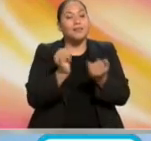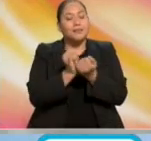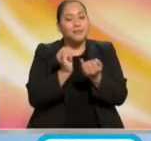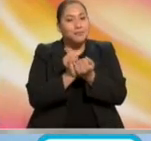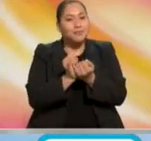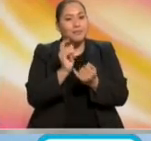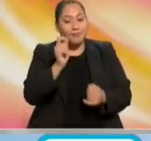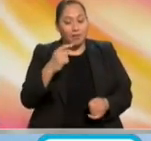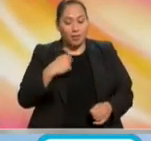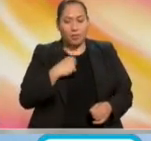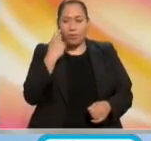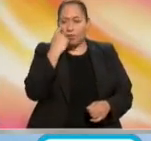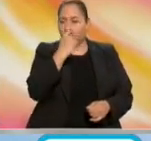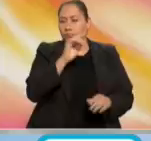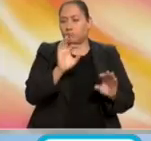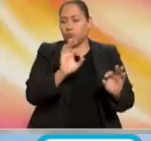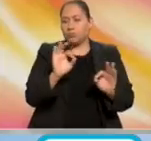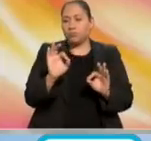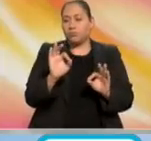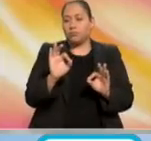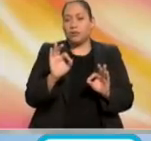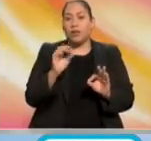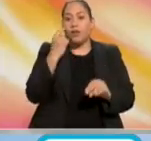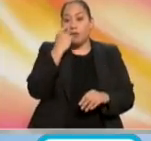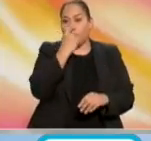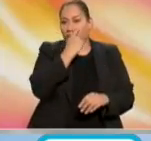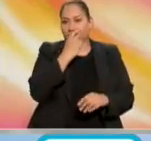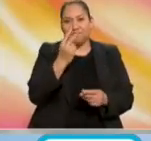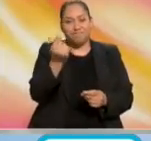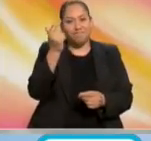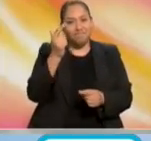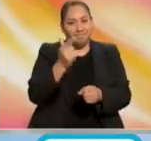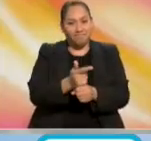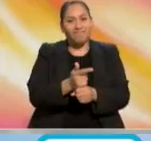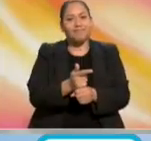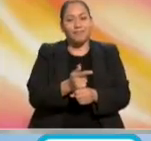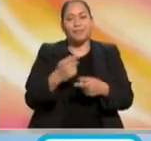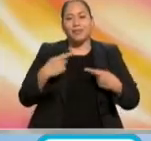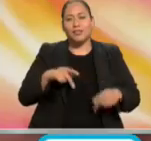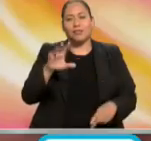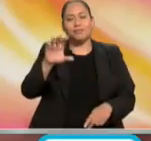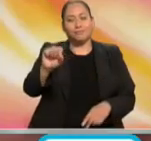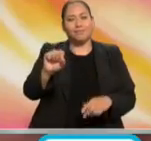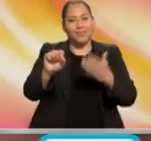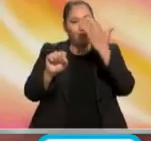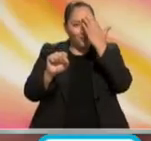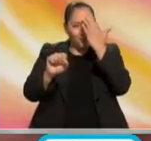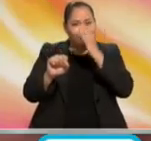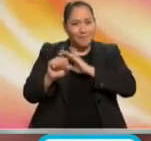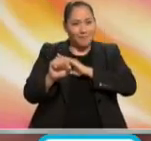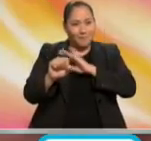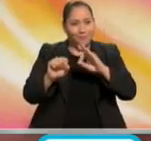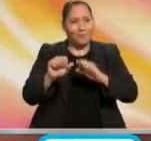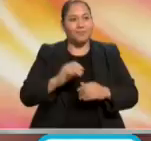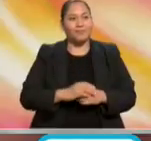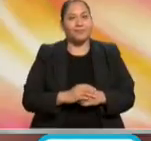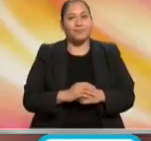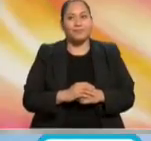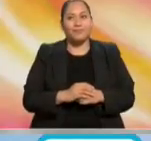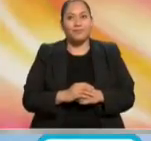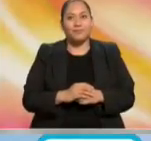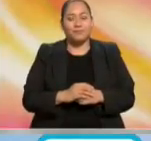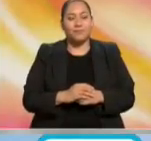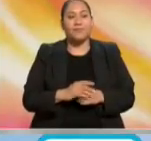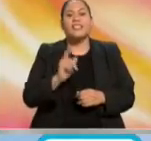forma en que uno mira o lo que están haciendo tus ojos, podemos conocer muchas cosas de las personas y podemos saber casi qué están pensando, qué